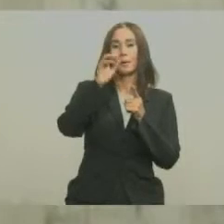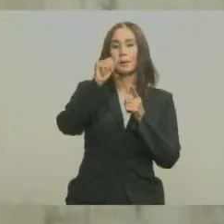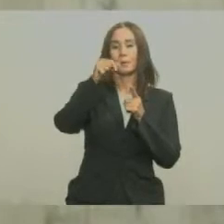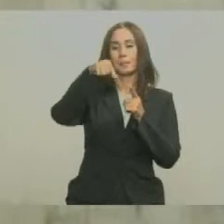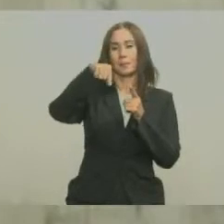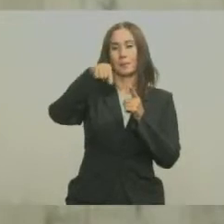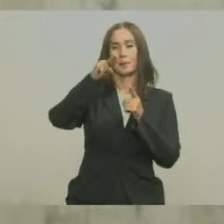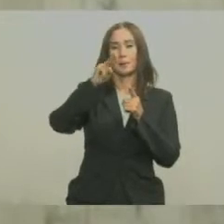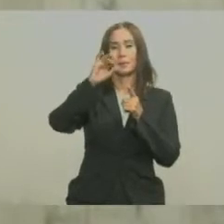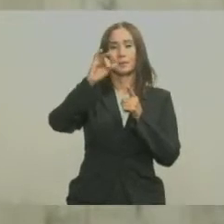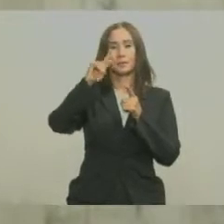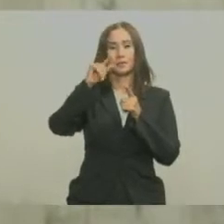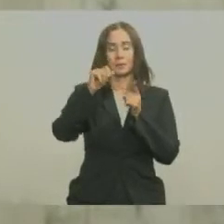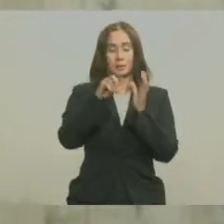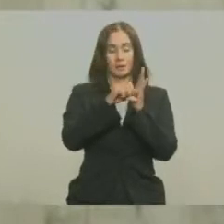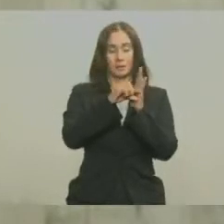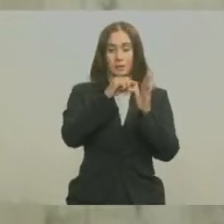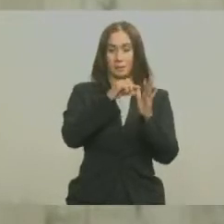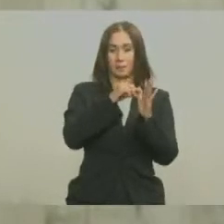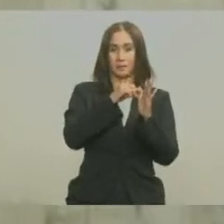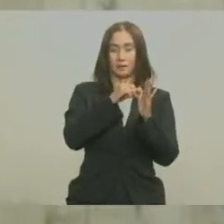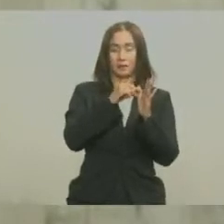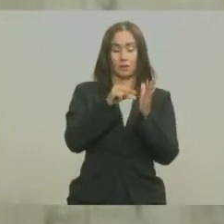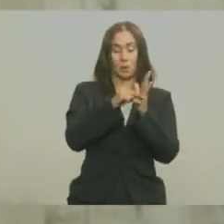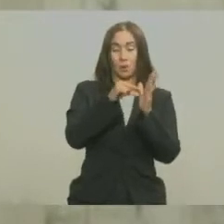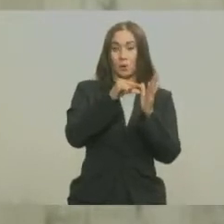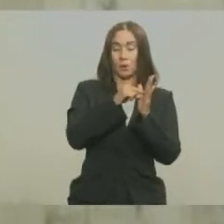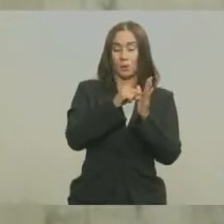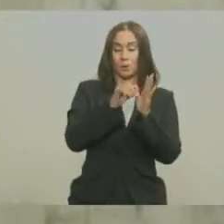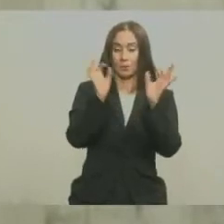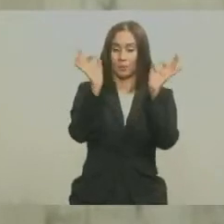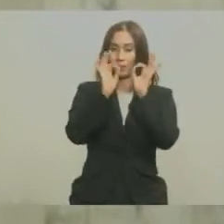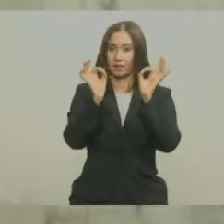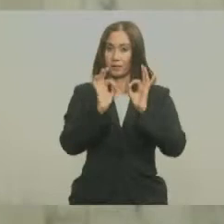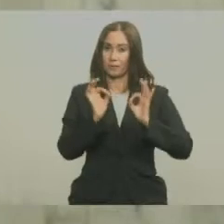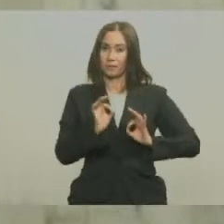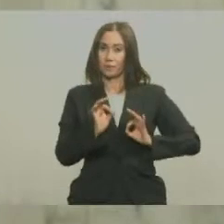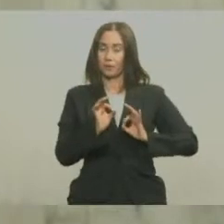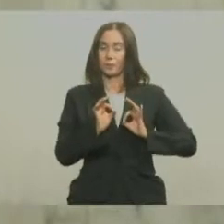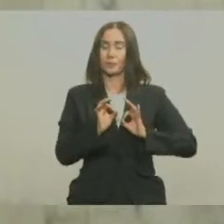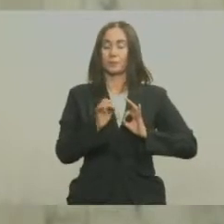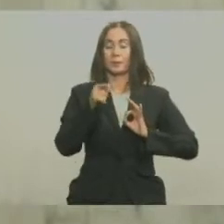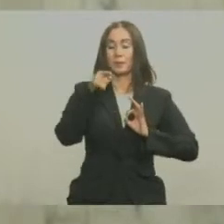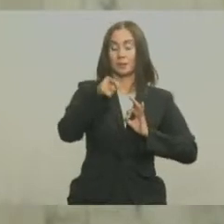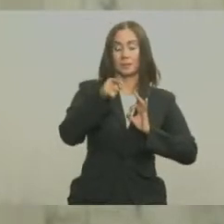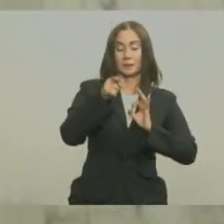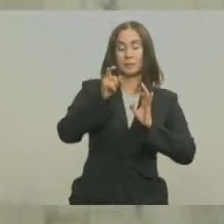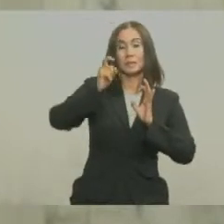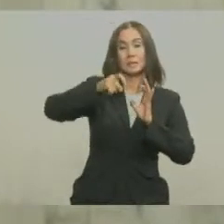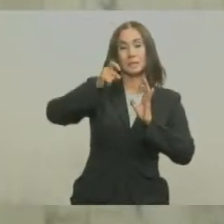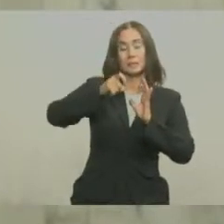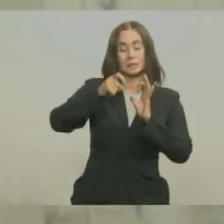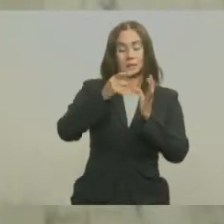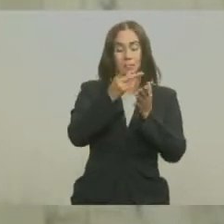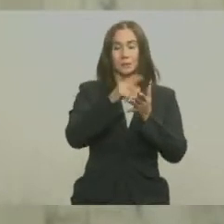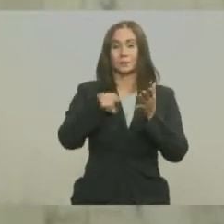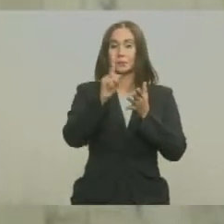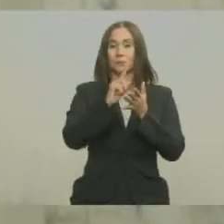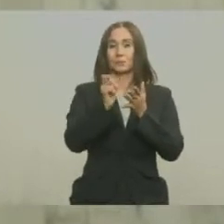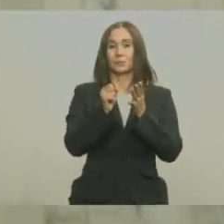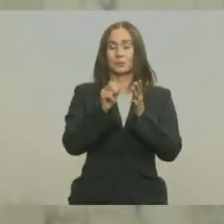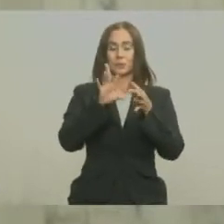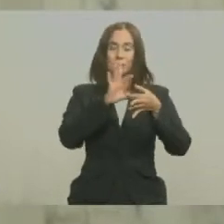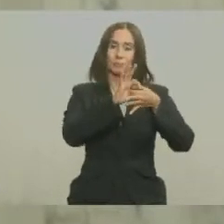abro la cita, un código de comportamiento civilizado que que tiene aplicación no solo a